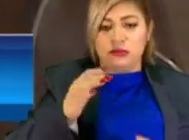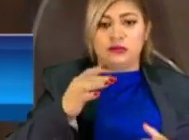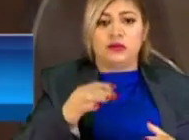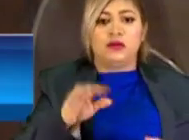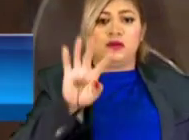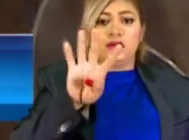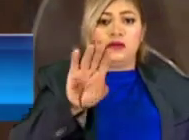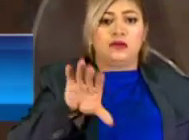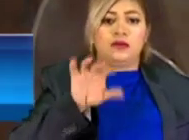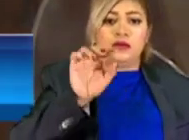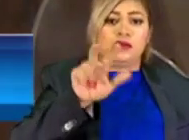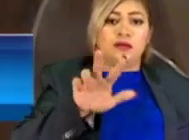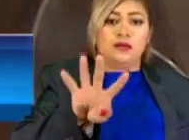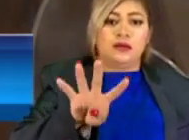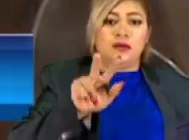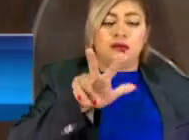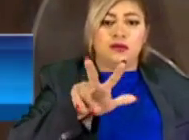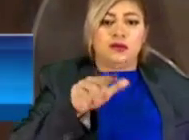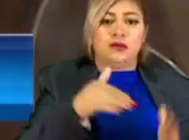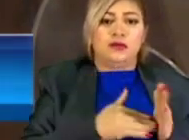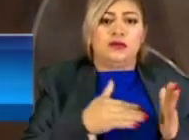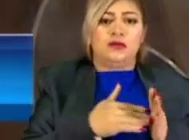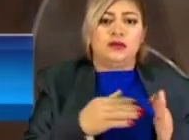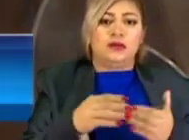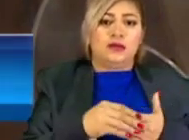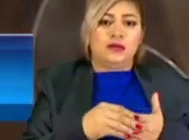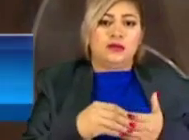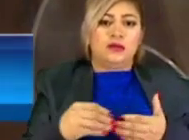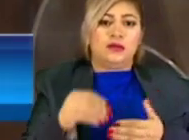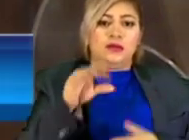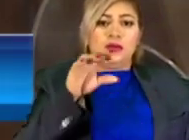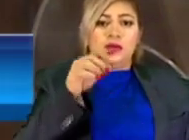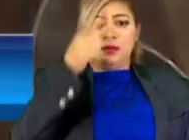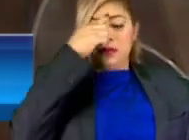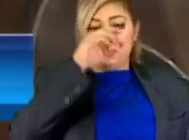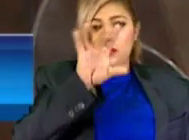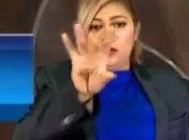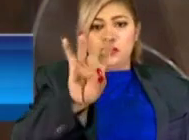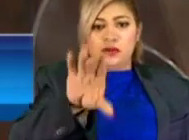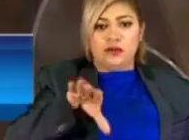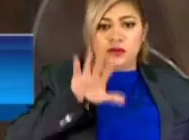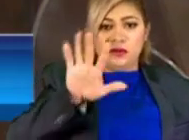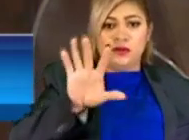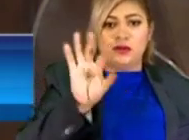443.9 millones de balboas para